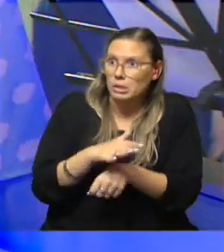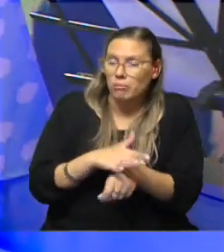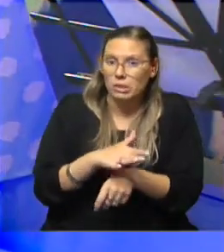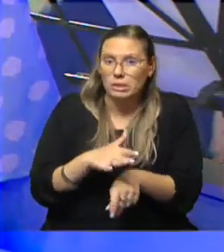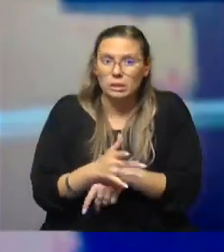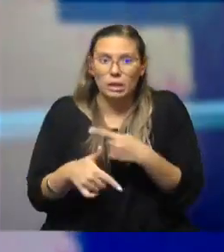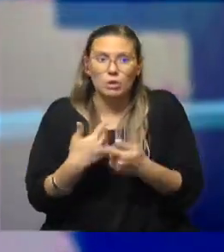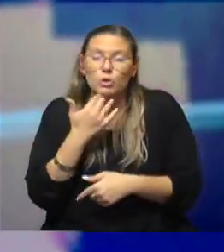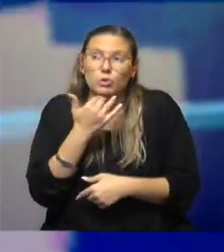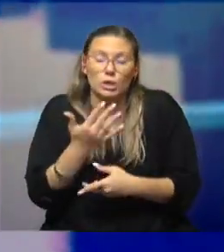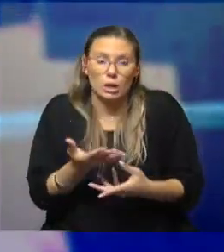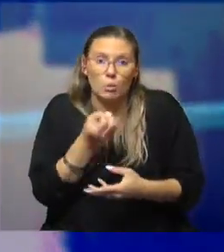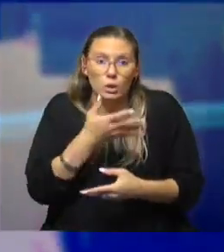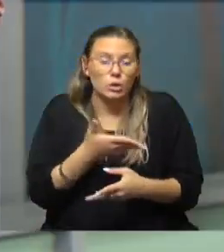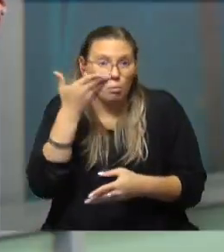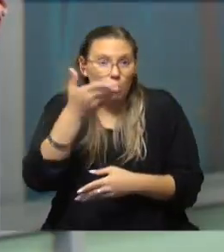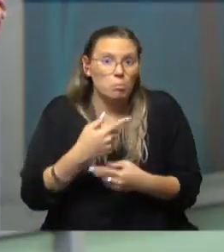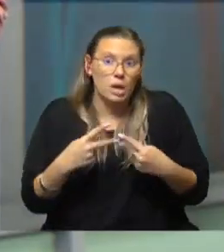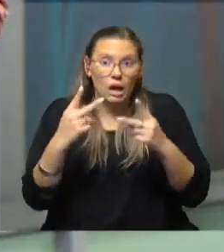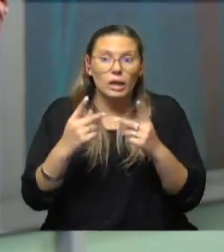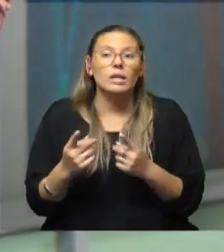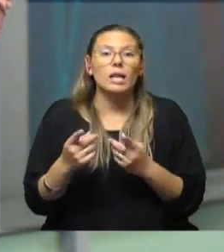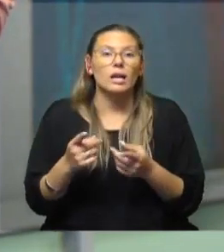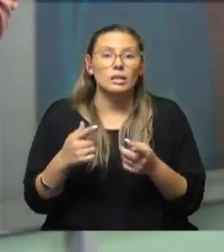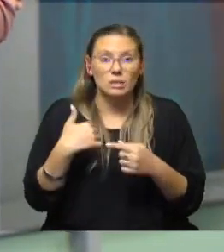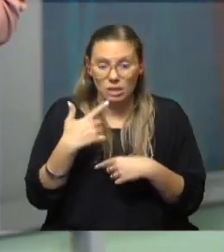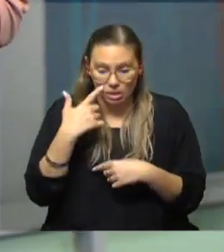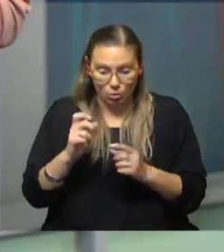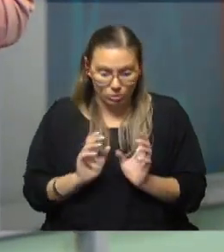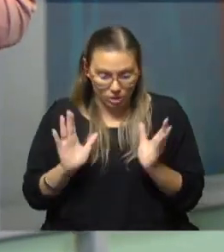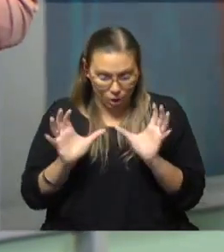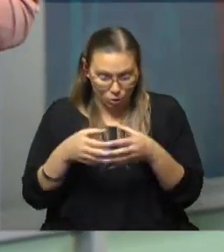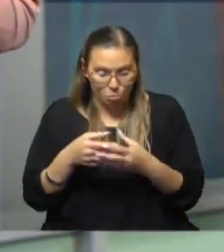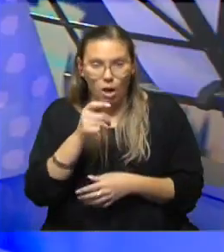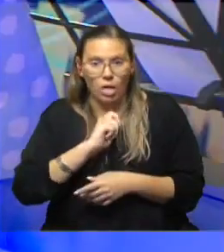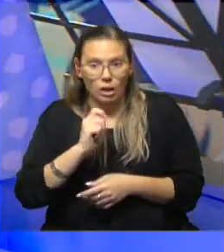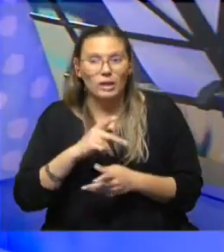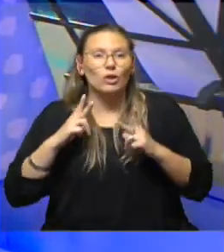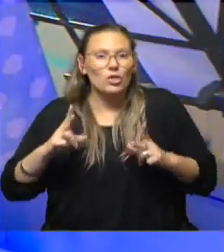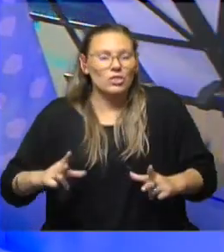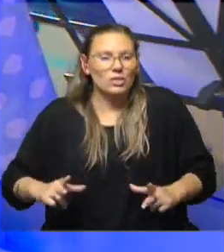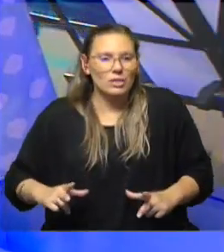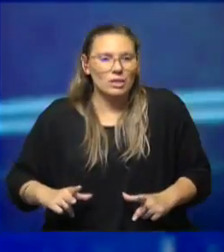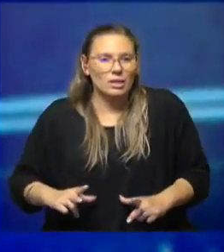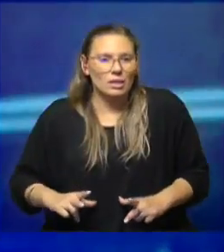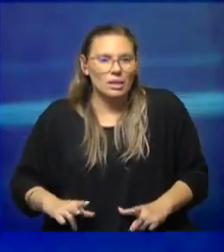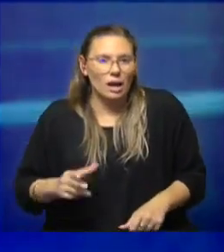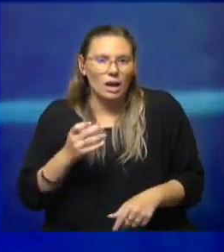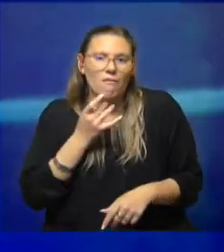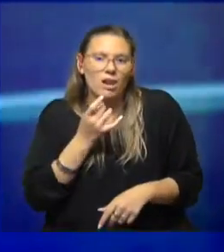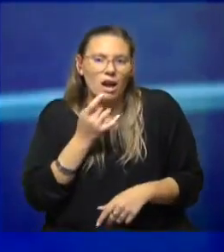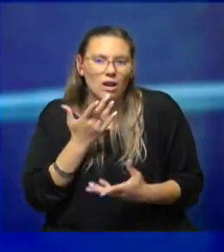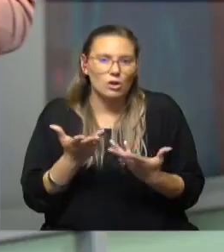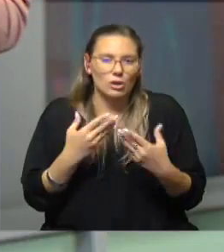a Hollywood, Disney. ¿Y ahí que se vieron como heladeros? ¿Cómo? Y lo que pasa es que estos trajes blancos son medio de tipo...